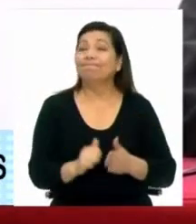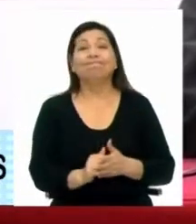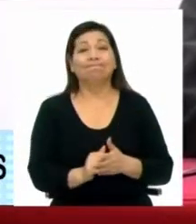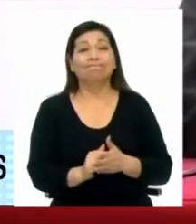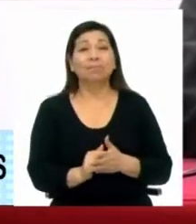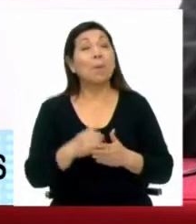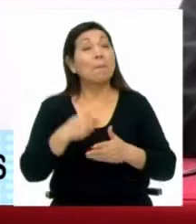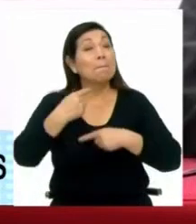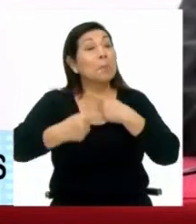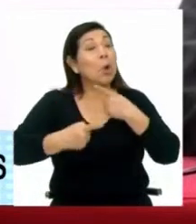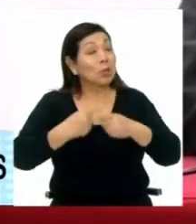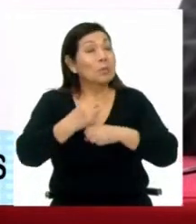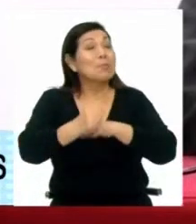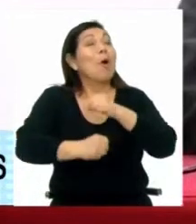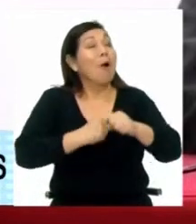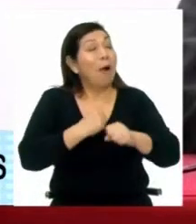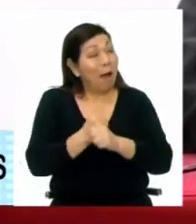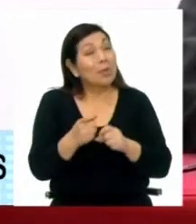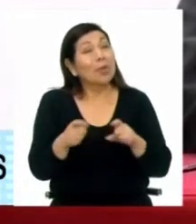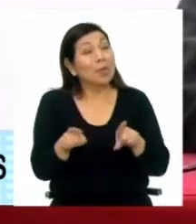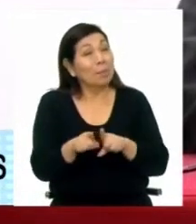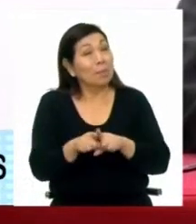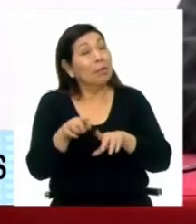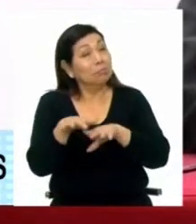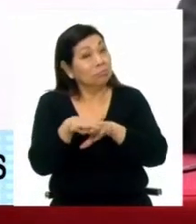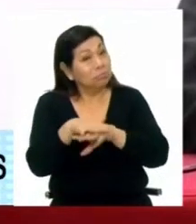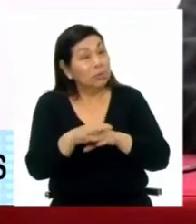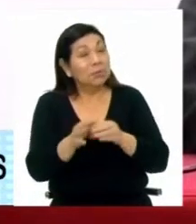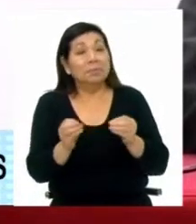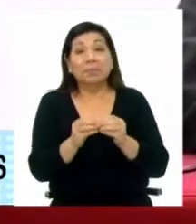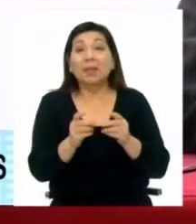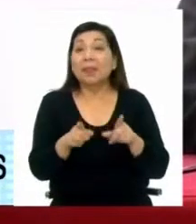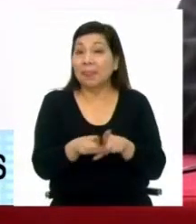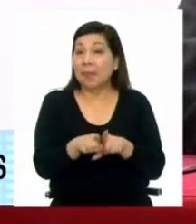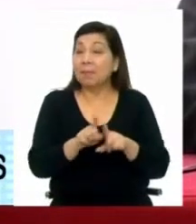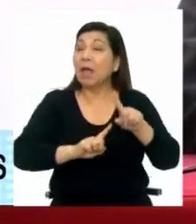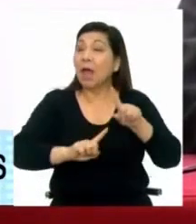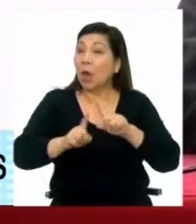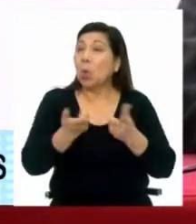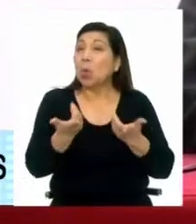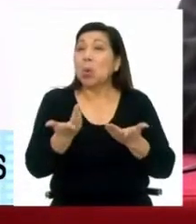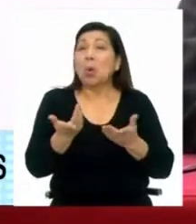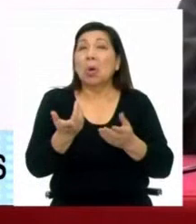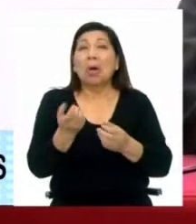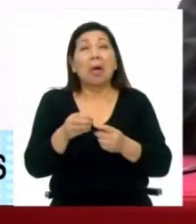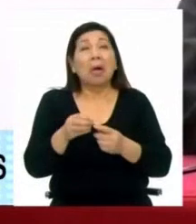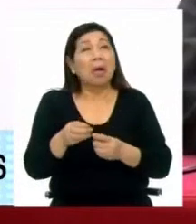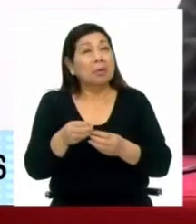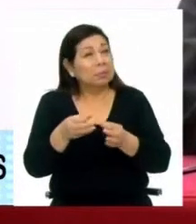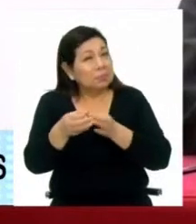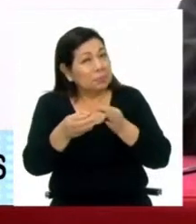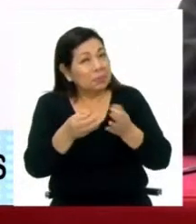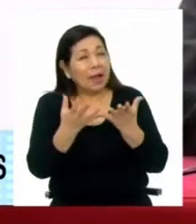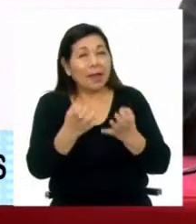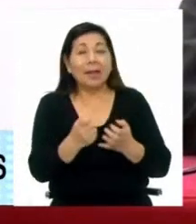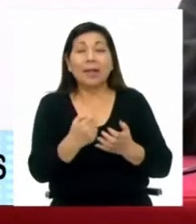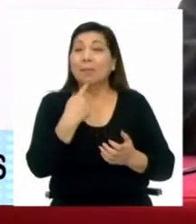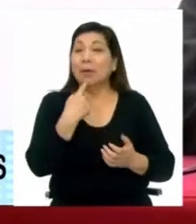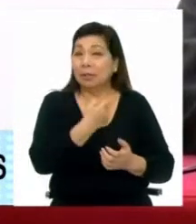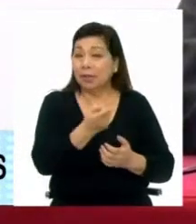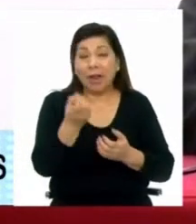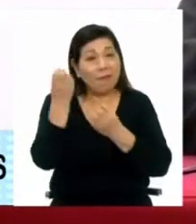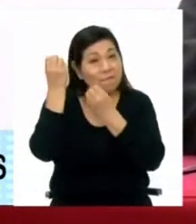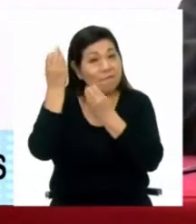los próximos años. Y bueno, también hay algunas actividades específicas que queremos